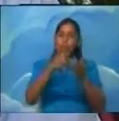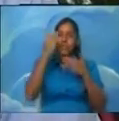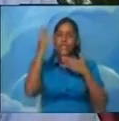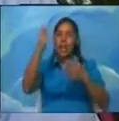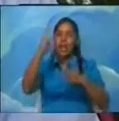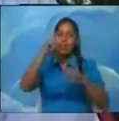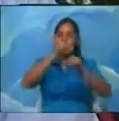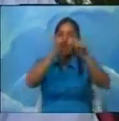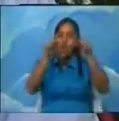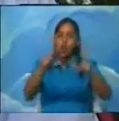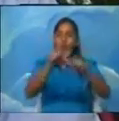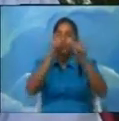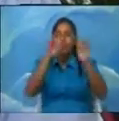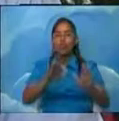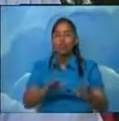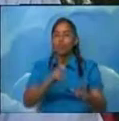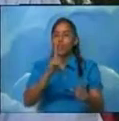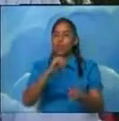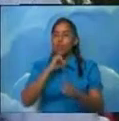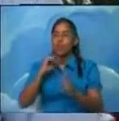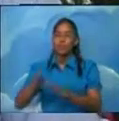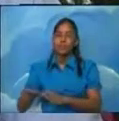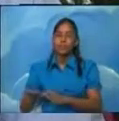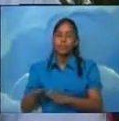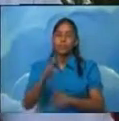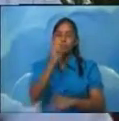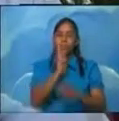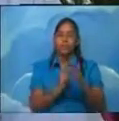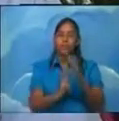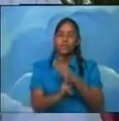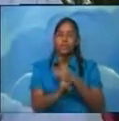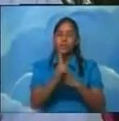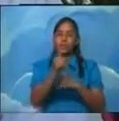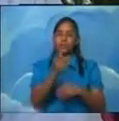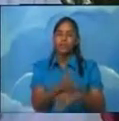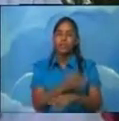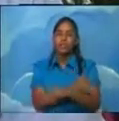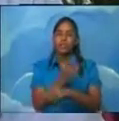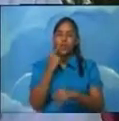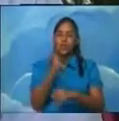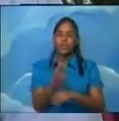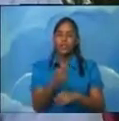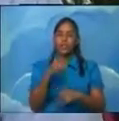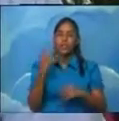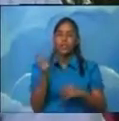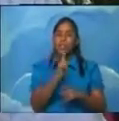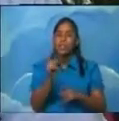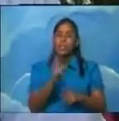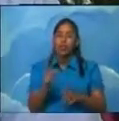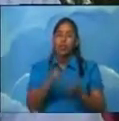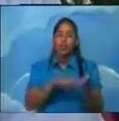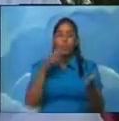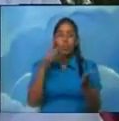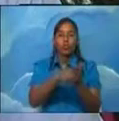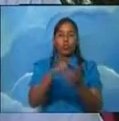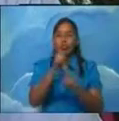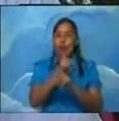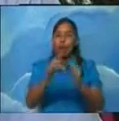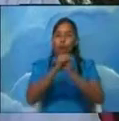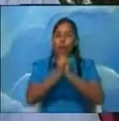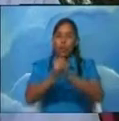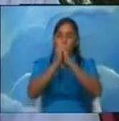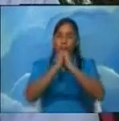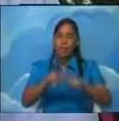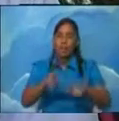los dioses ajenos. En el versículo anterior dice que no te postrarás, no adorarás